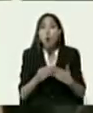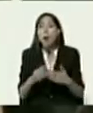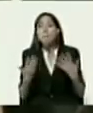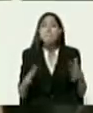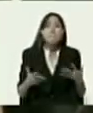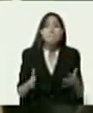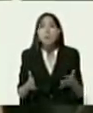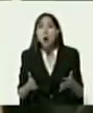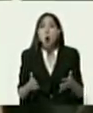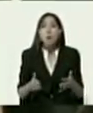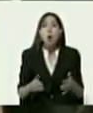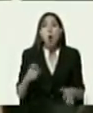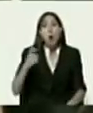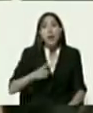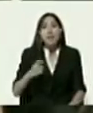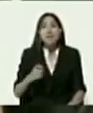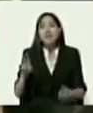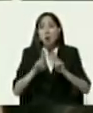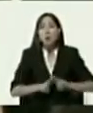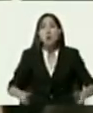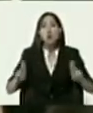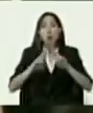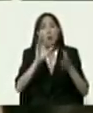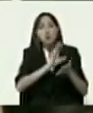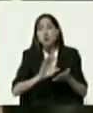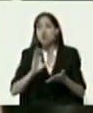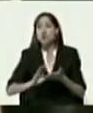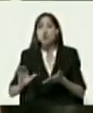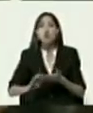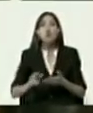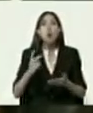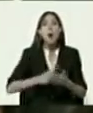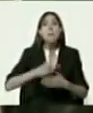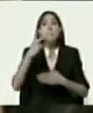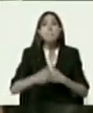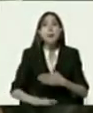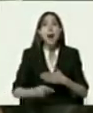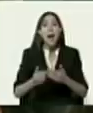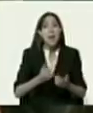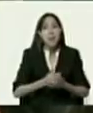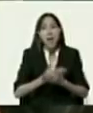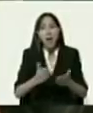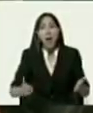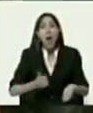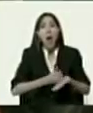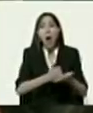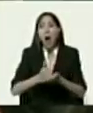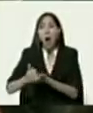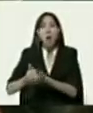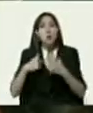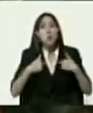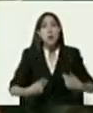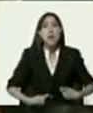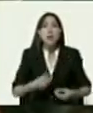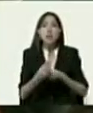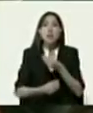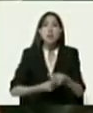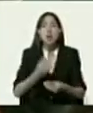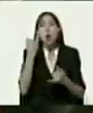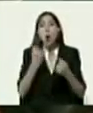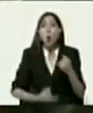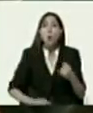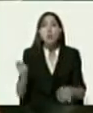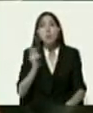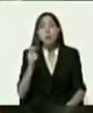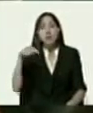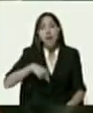el monto requerido por Naciones Unidas para financiar un plan de ayuda humanitaria que se ha generado en los últimos meses